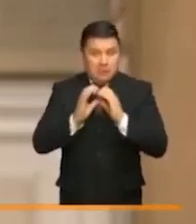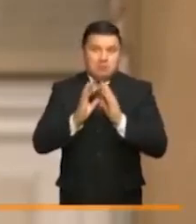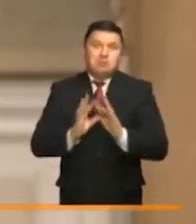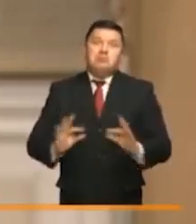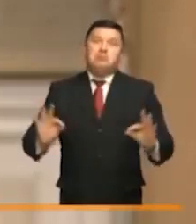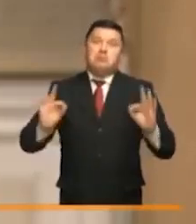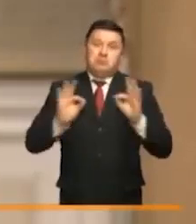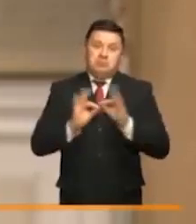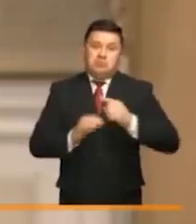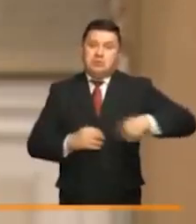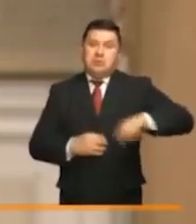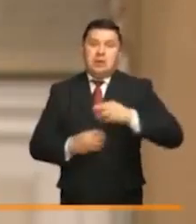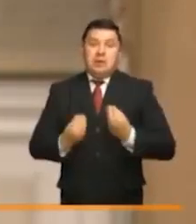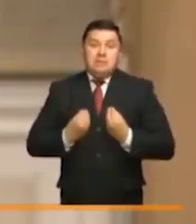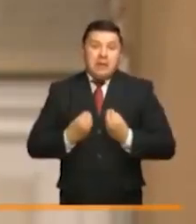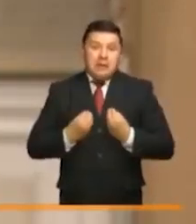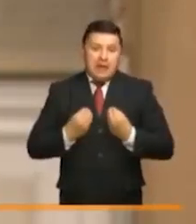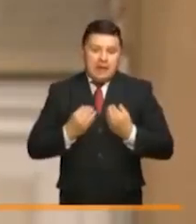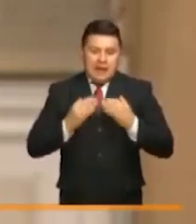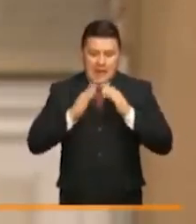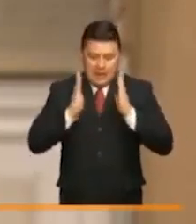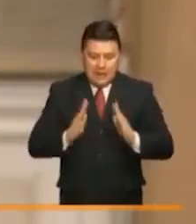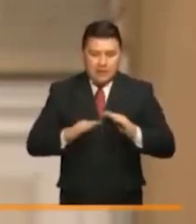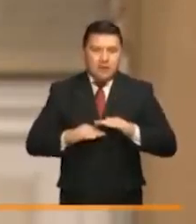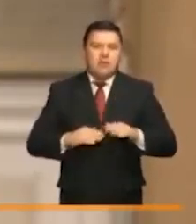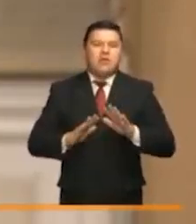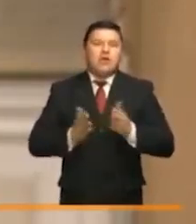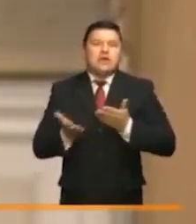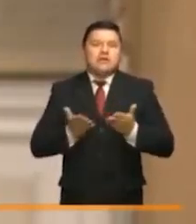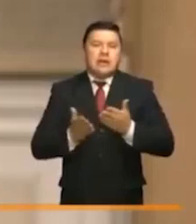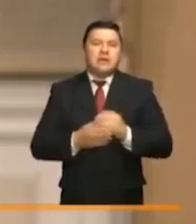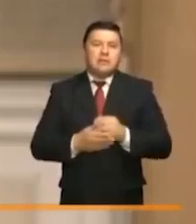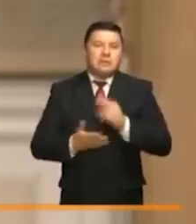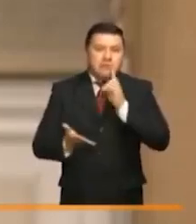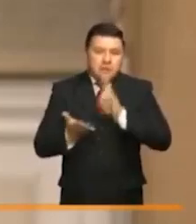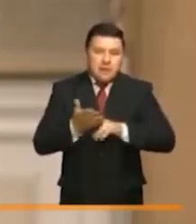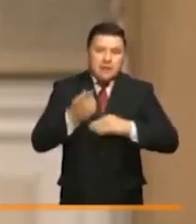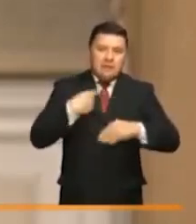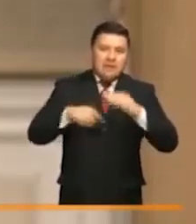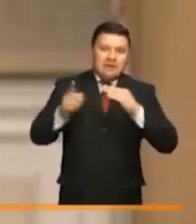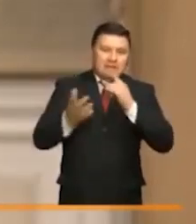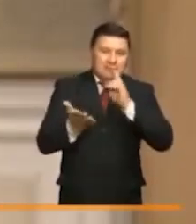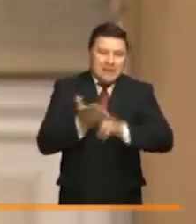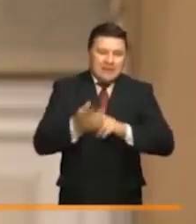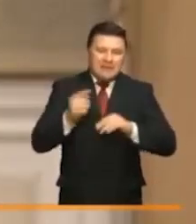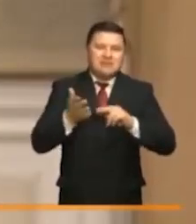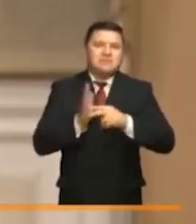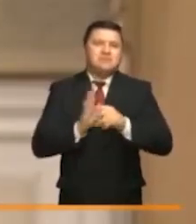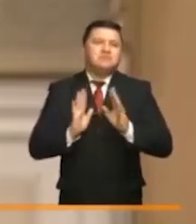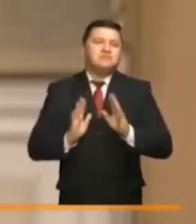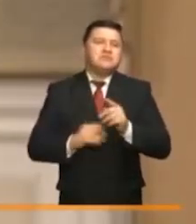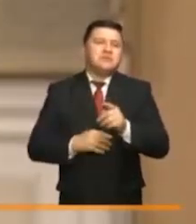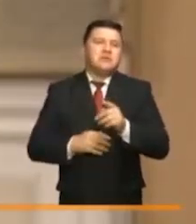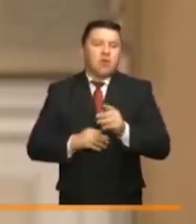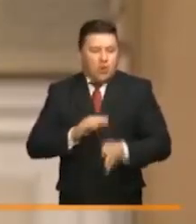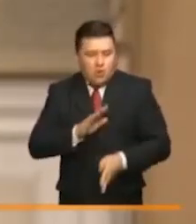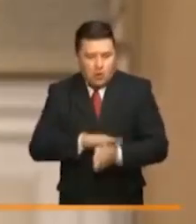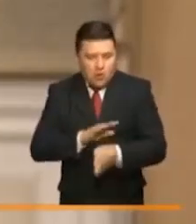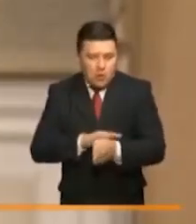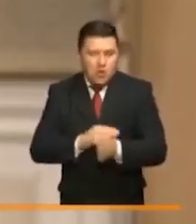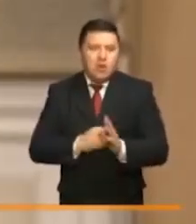muy importantes para nuestro vivir en este nuevo entorno. Los servicios postales y de mensajería, es decir, vamos a